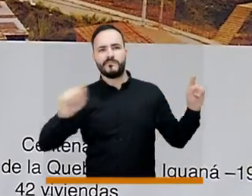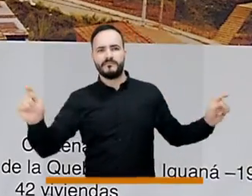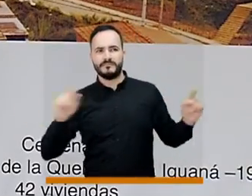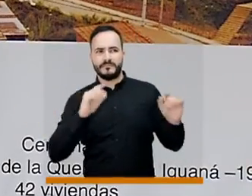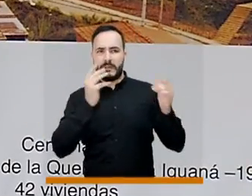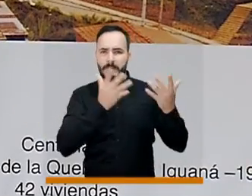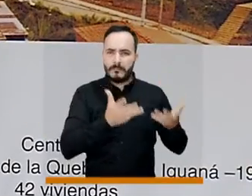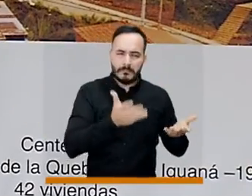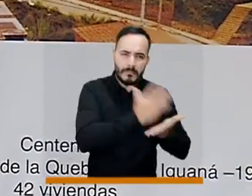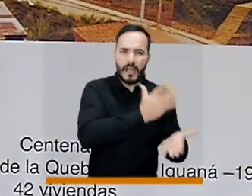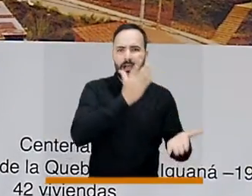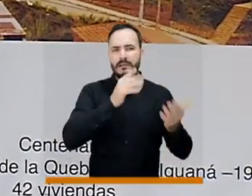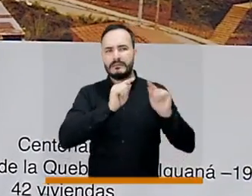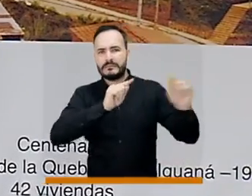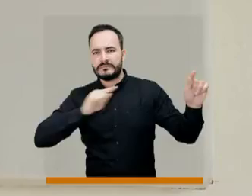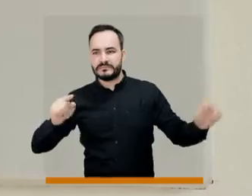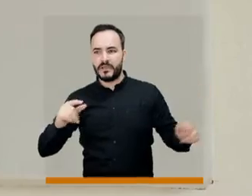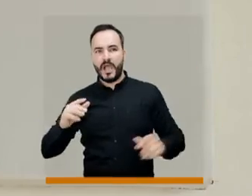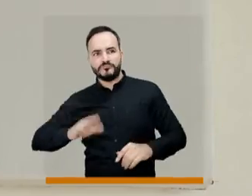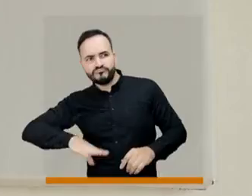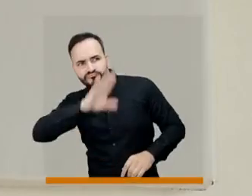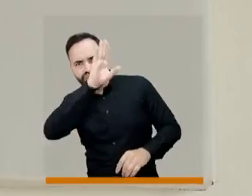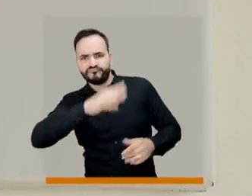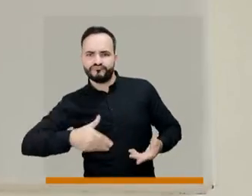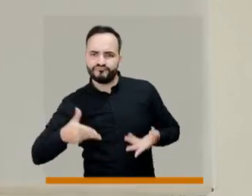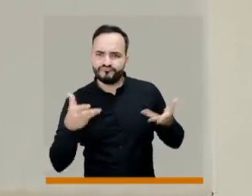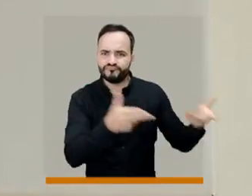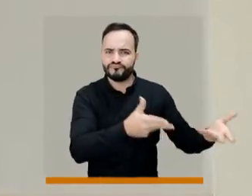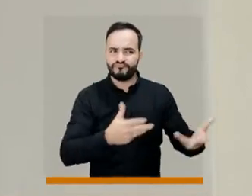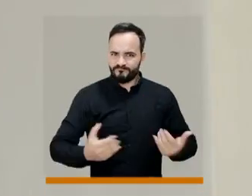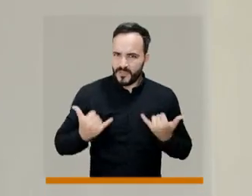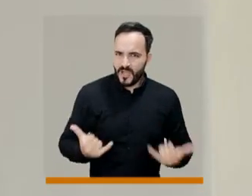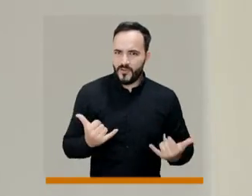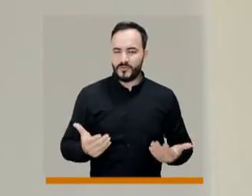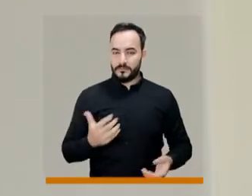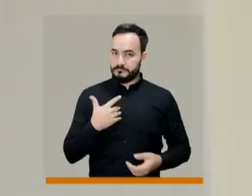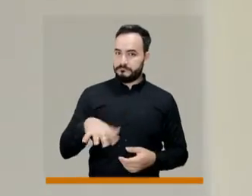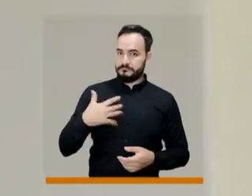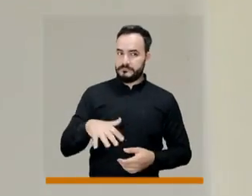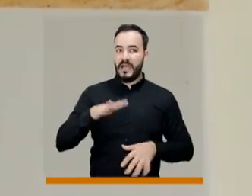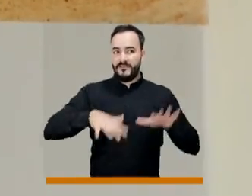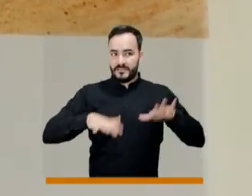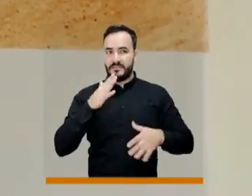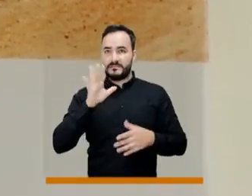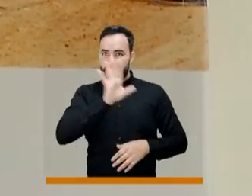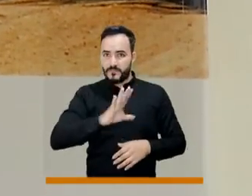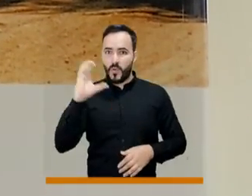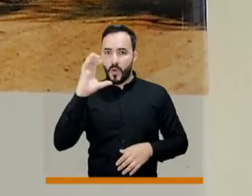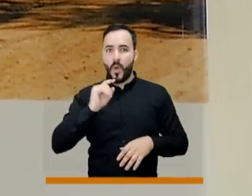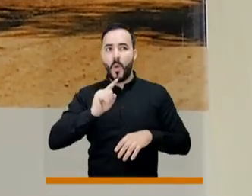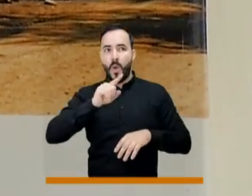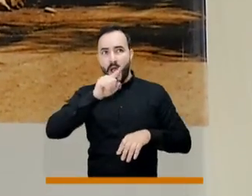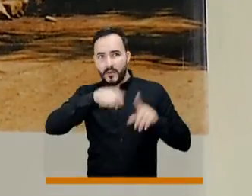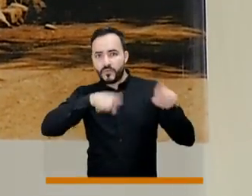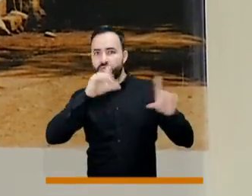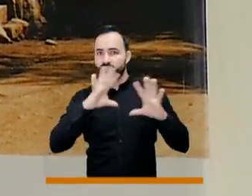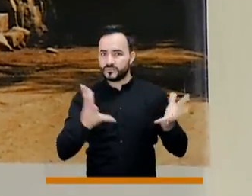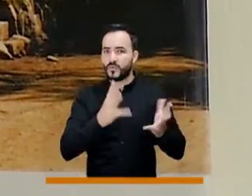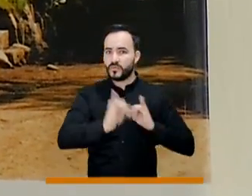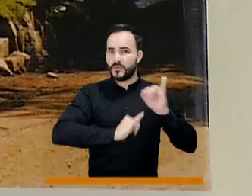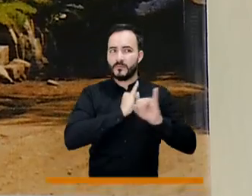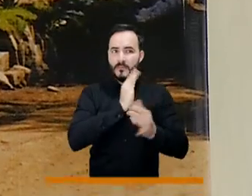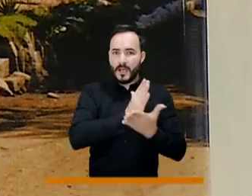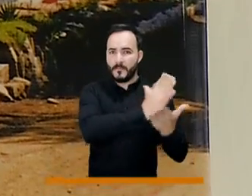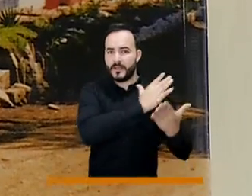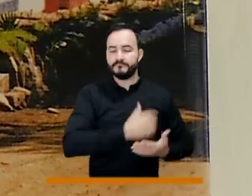de la corporación, en diferentes catástrofes nacionales, incluso internacionales. Puede ser el eje cafetero,